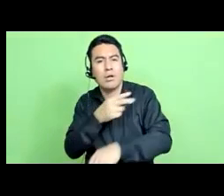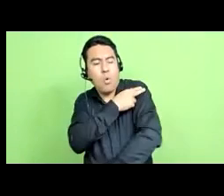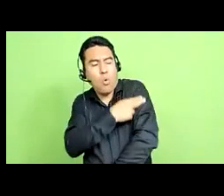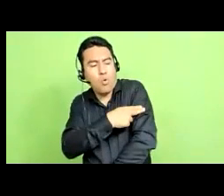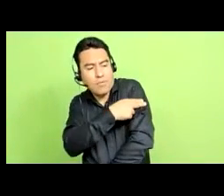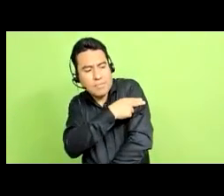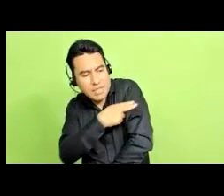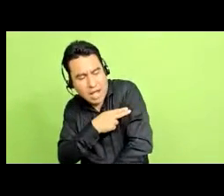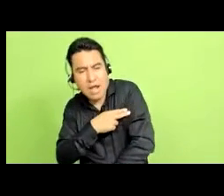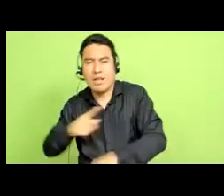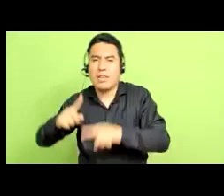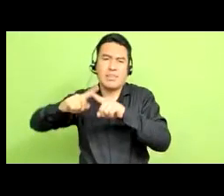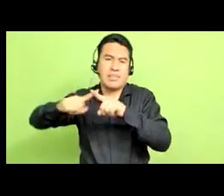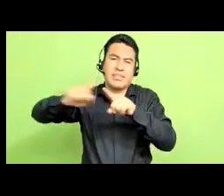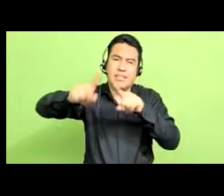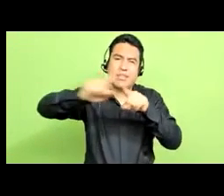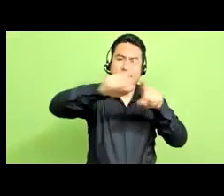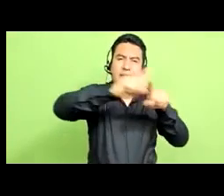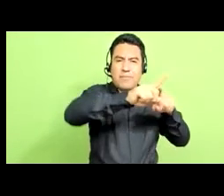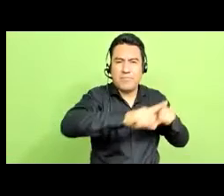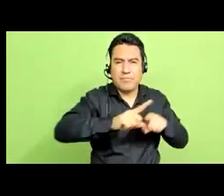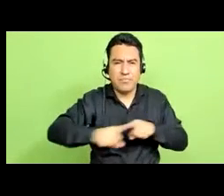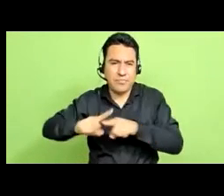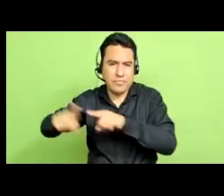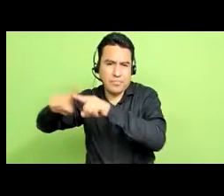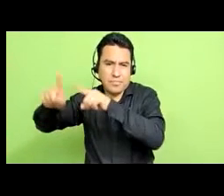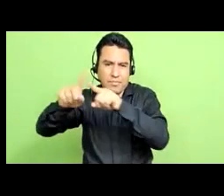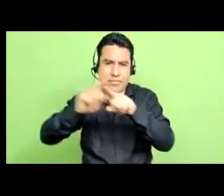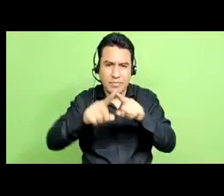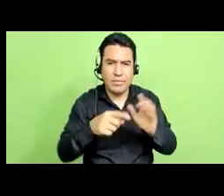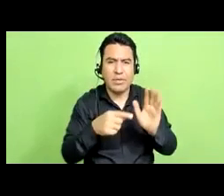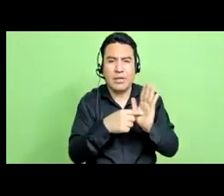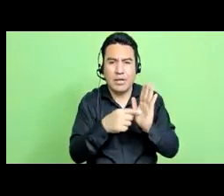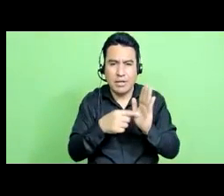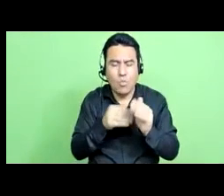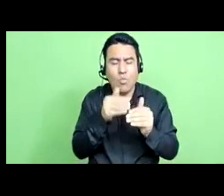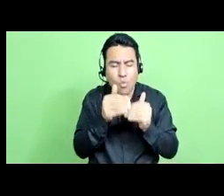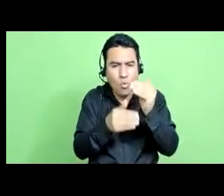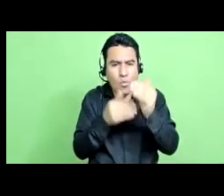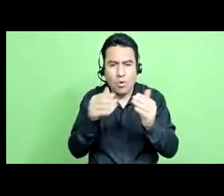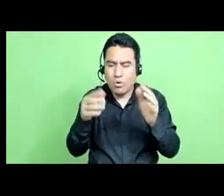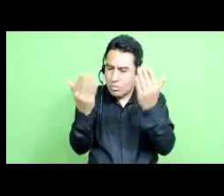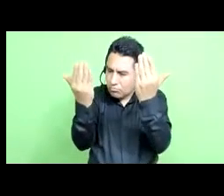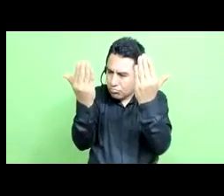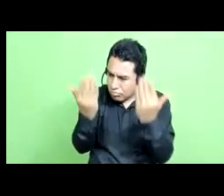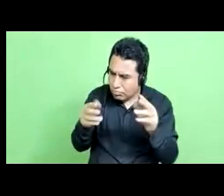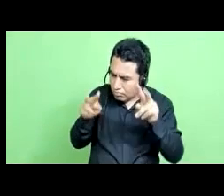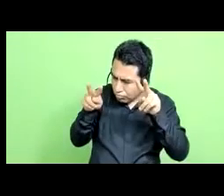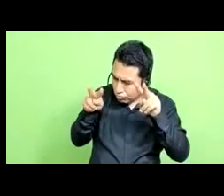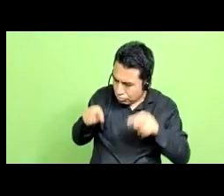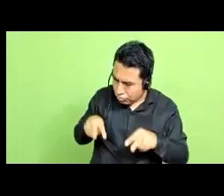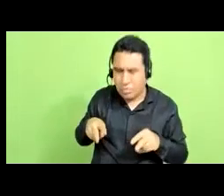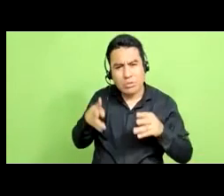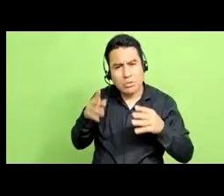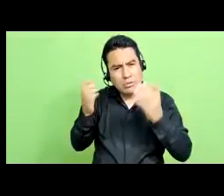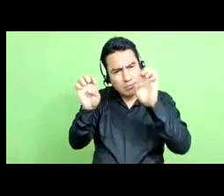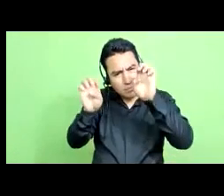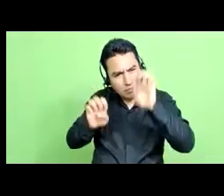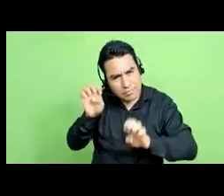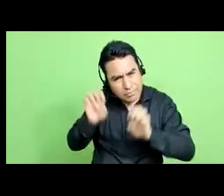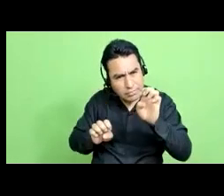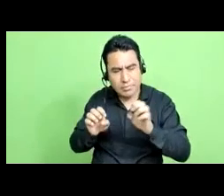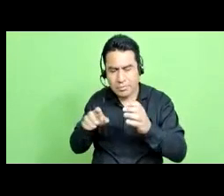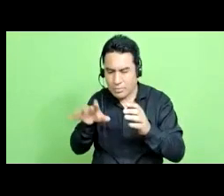no tengo tipología de edificación que obviamente tenemos que realizar una evaluación e identificar en donde